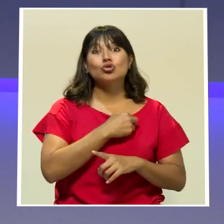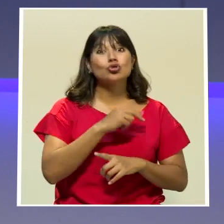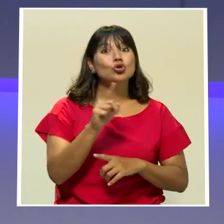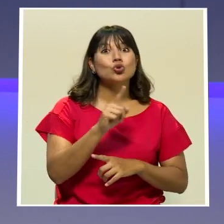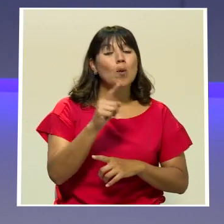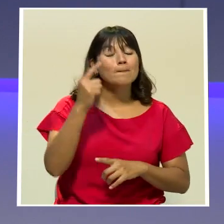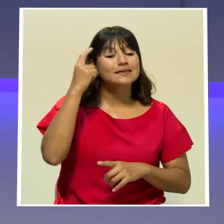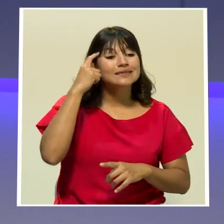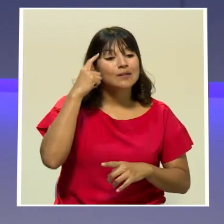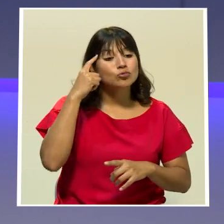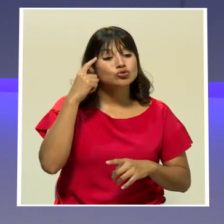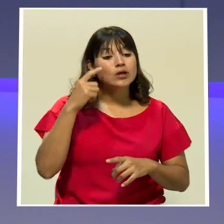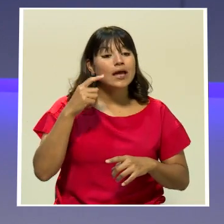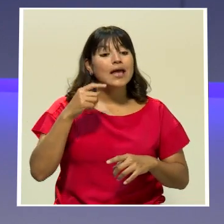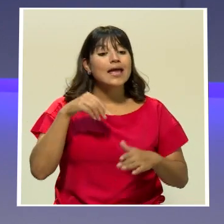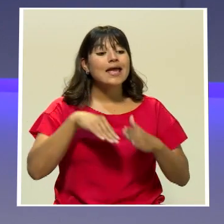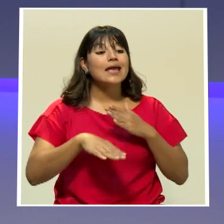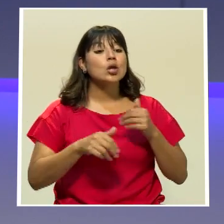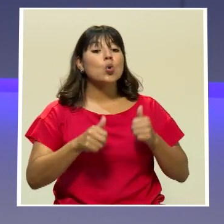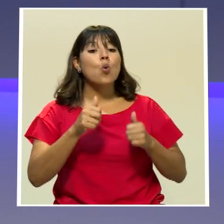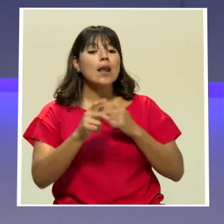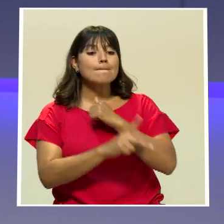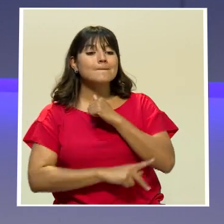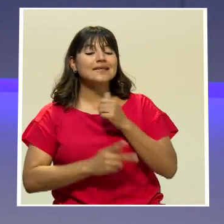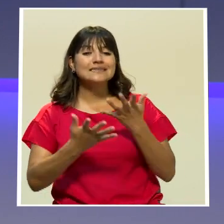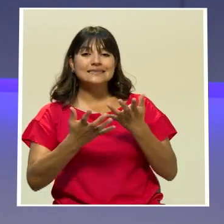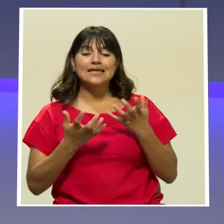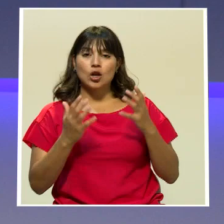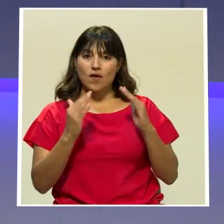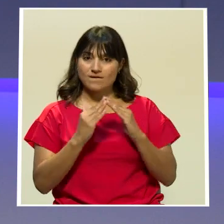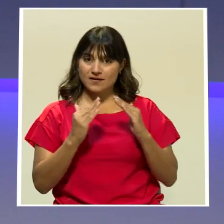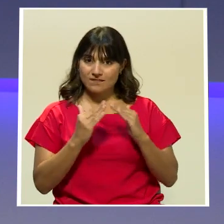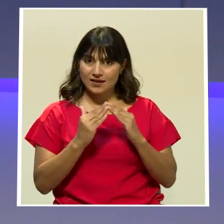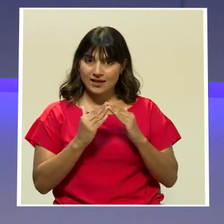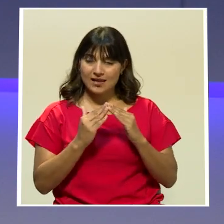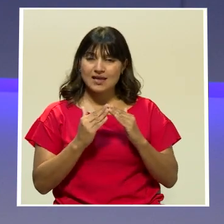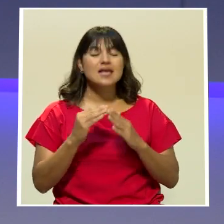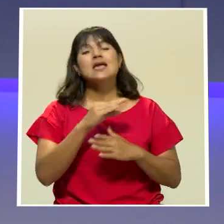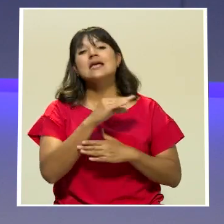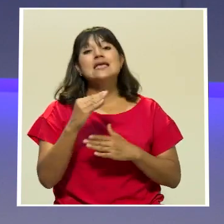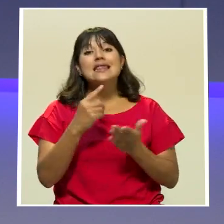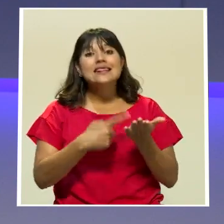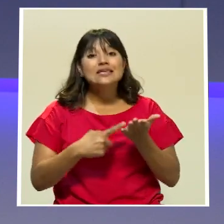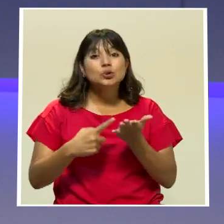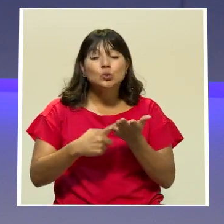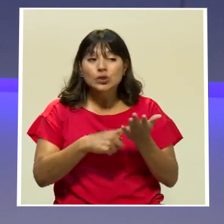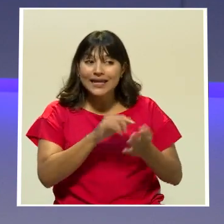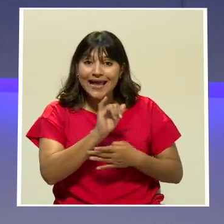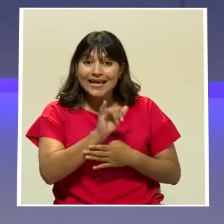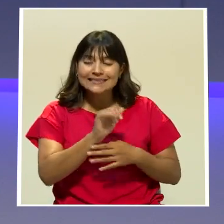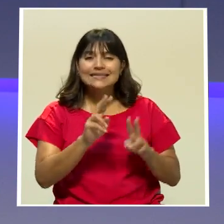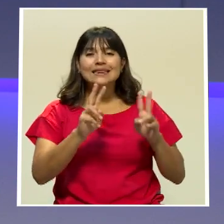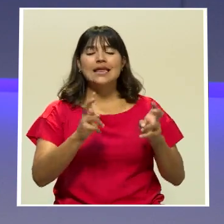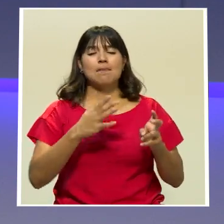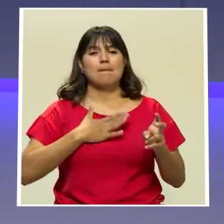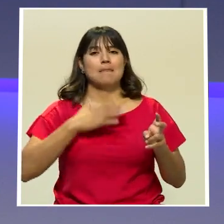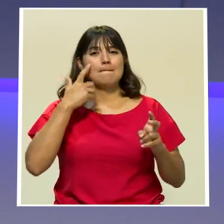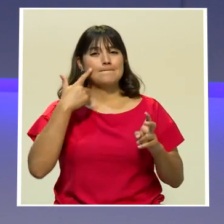país queremos. Y debatir sobre qué país queremos es, me